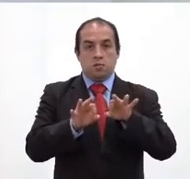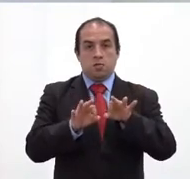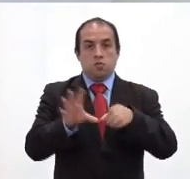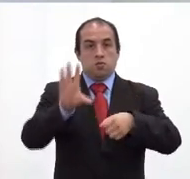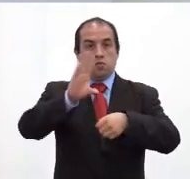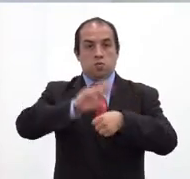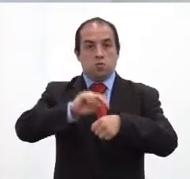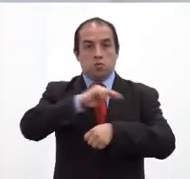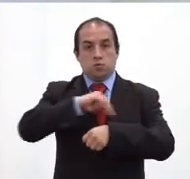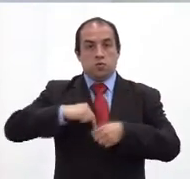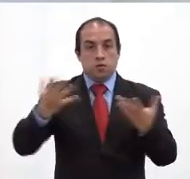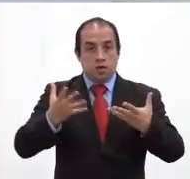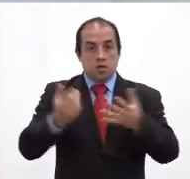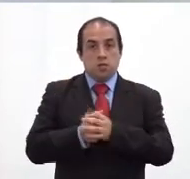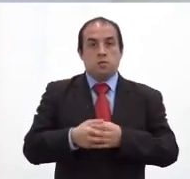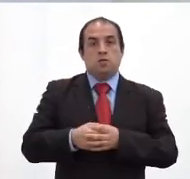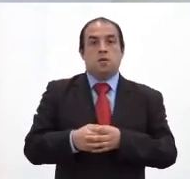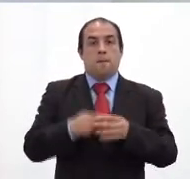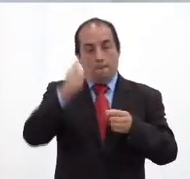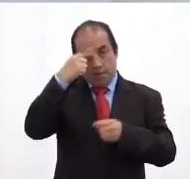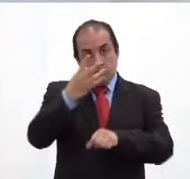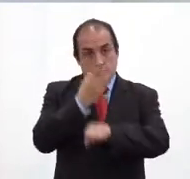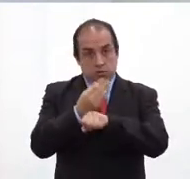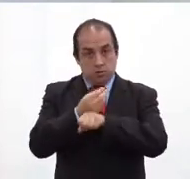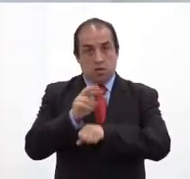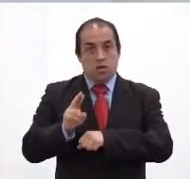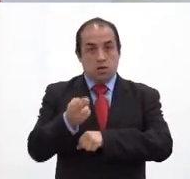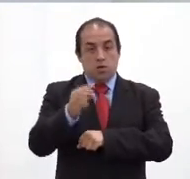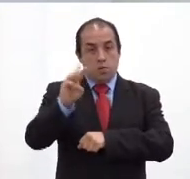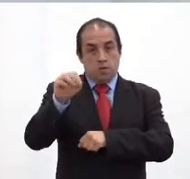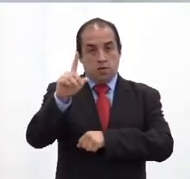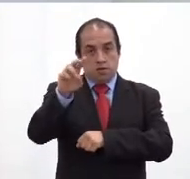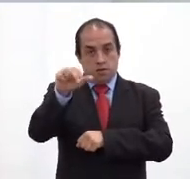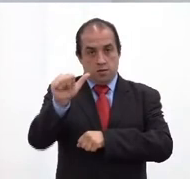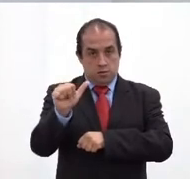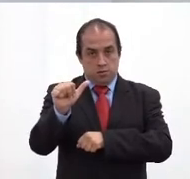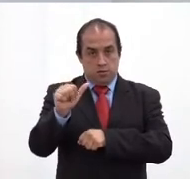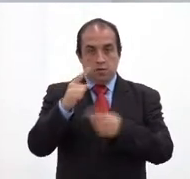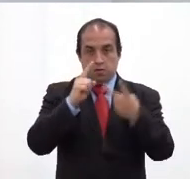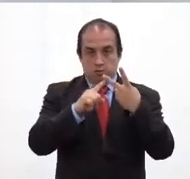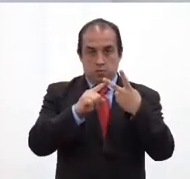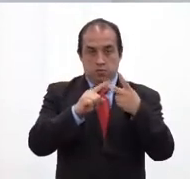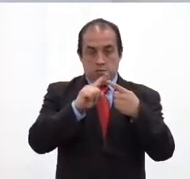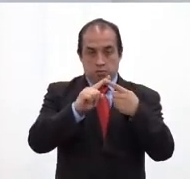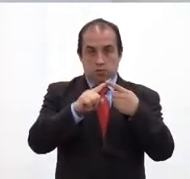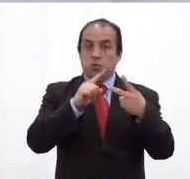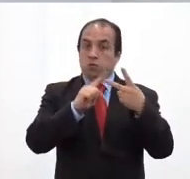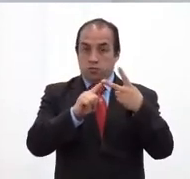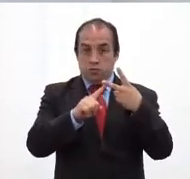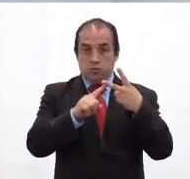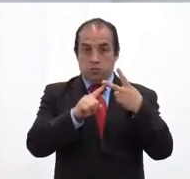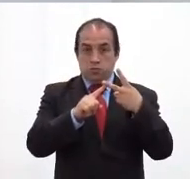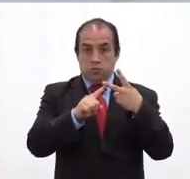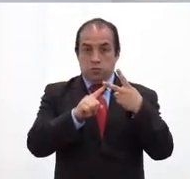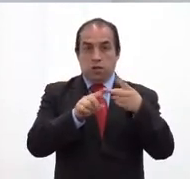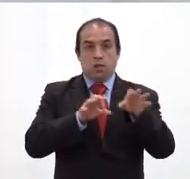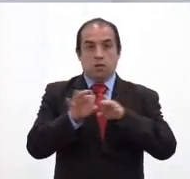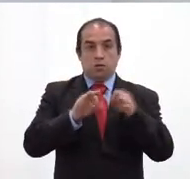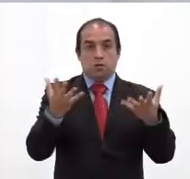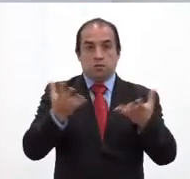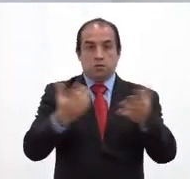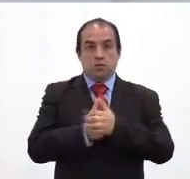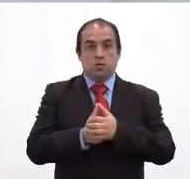estamos haciendo de rescate del río Magdalena. Ese es un tema. Y el otro tema es el trabajo que se